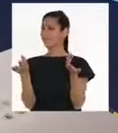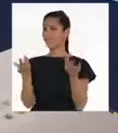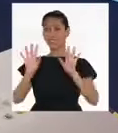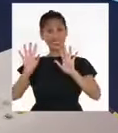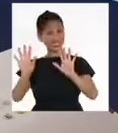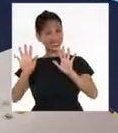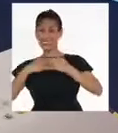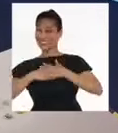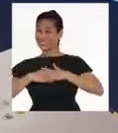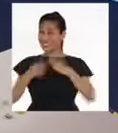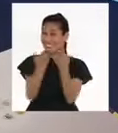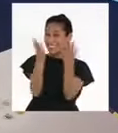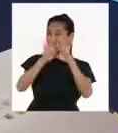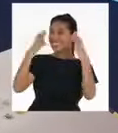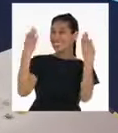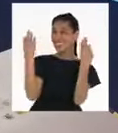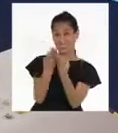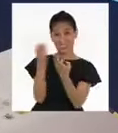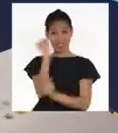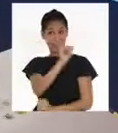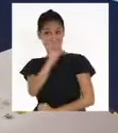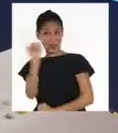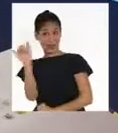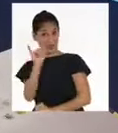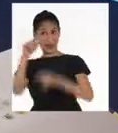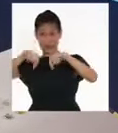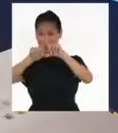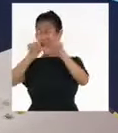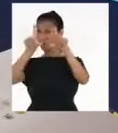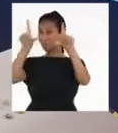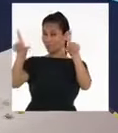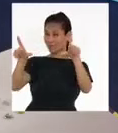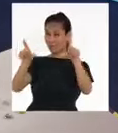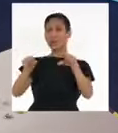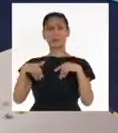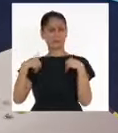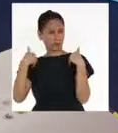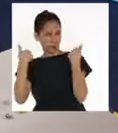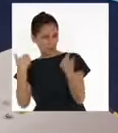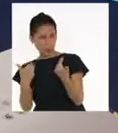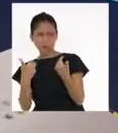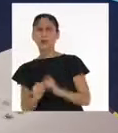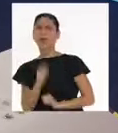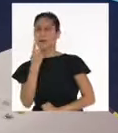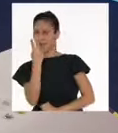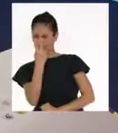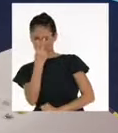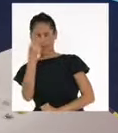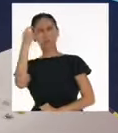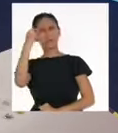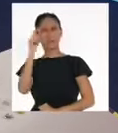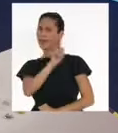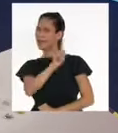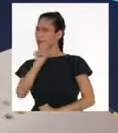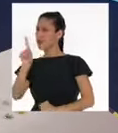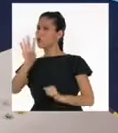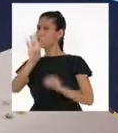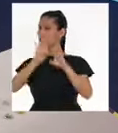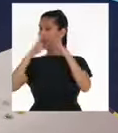¡Estimadas familias! Al igual que este programa, podemos aprovechar diversas situaciones de la vida cotidiana